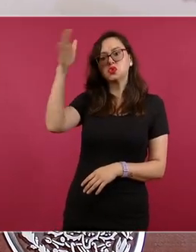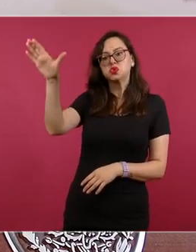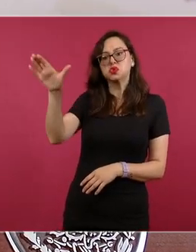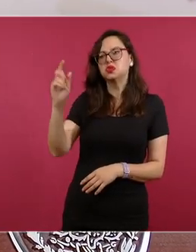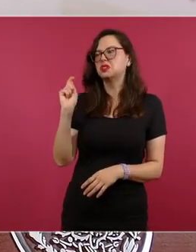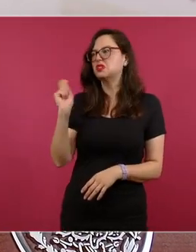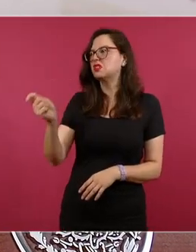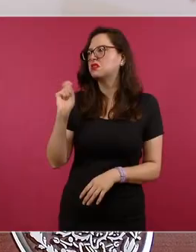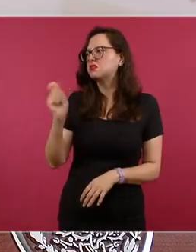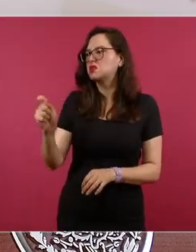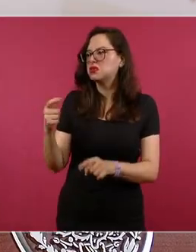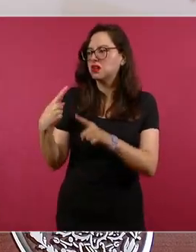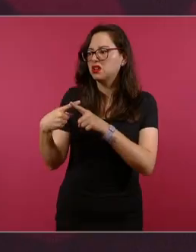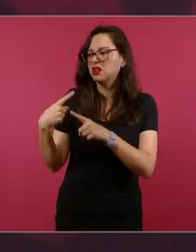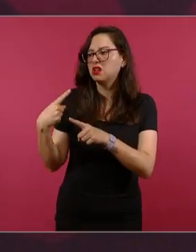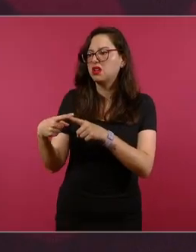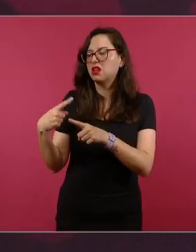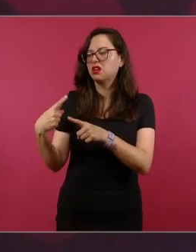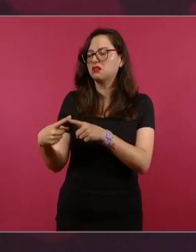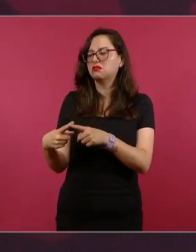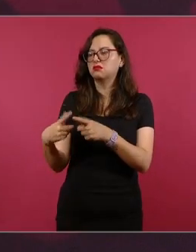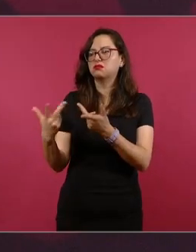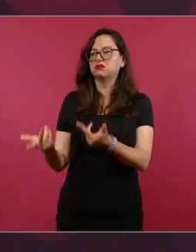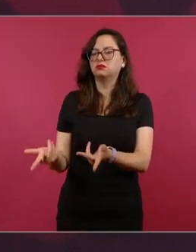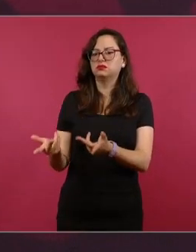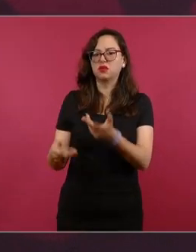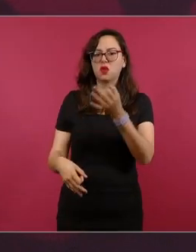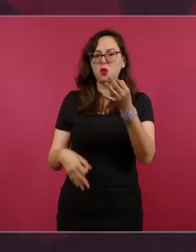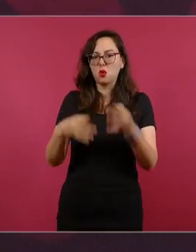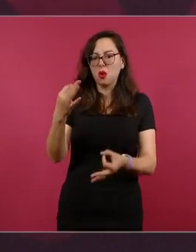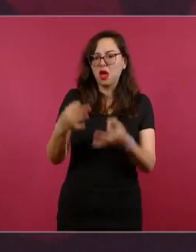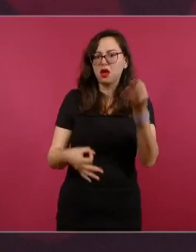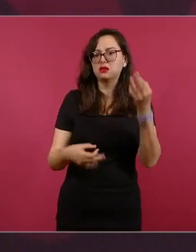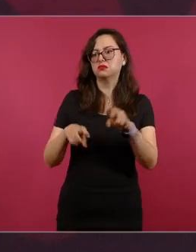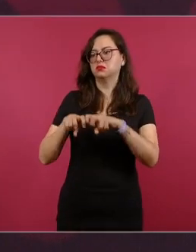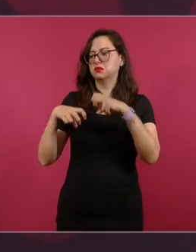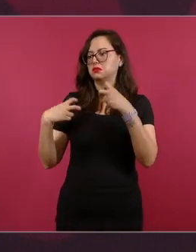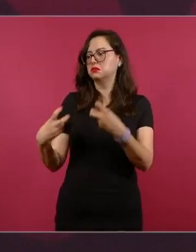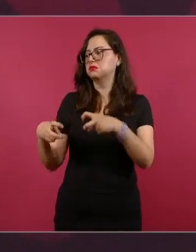mucho menos los magistrados, ni los jueces.